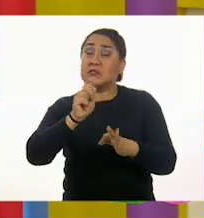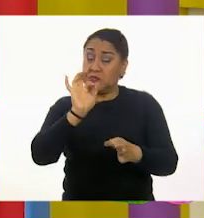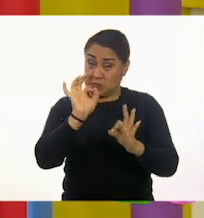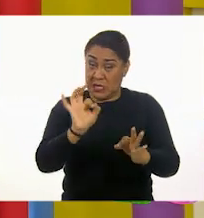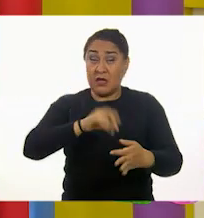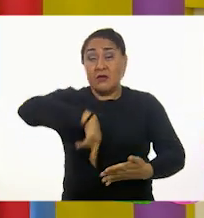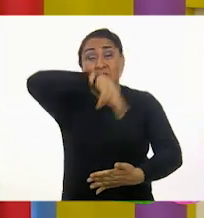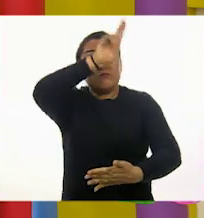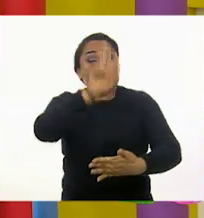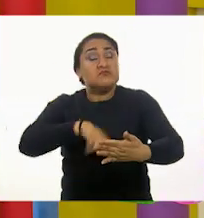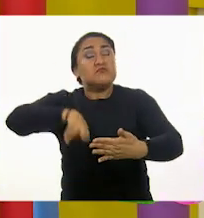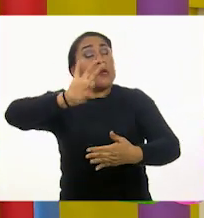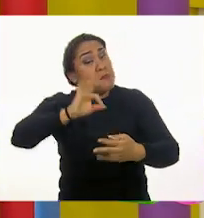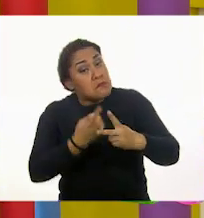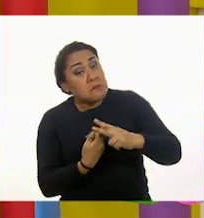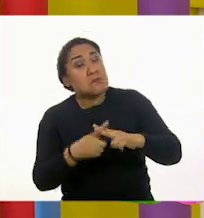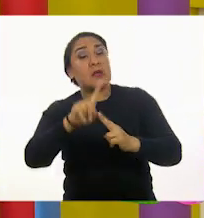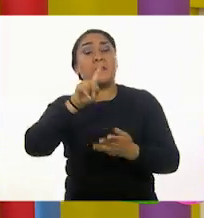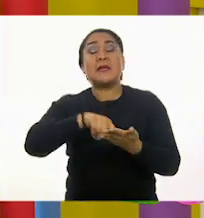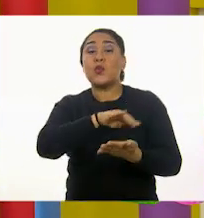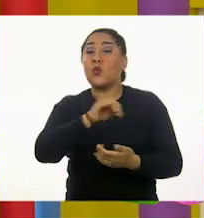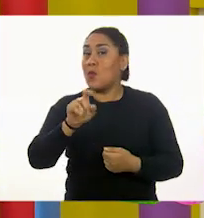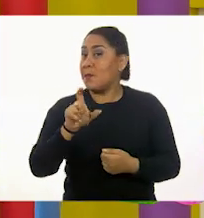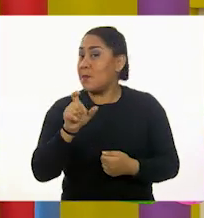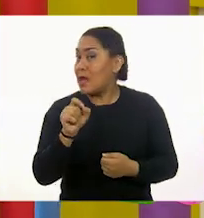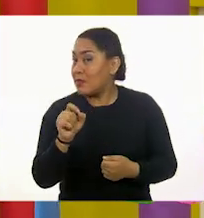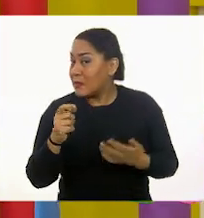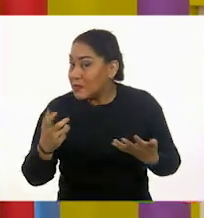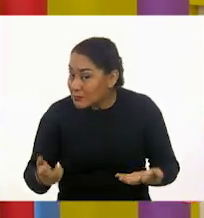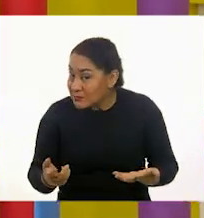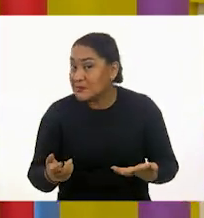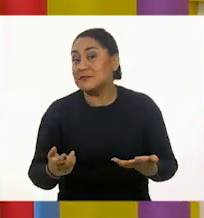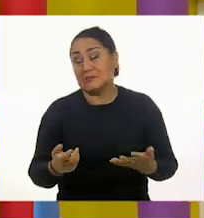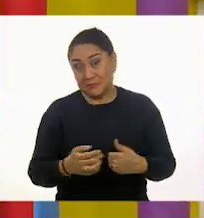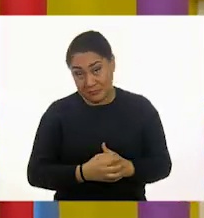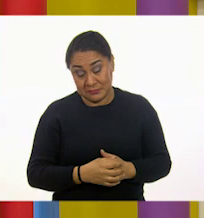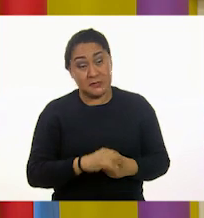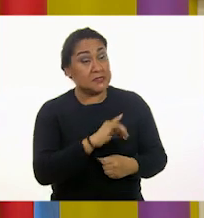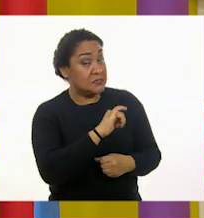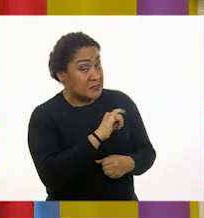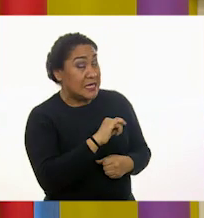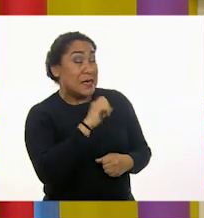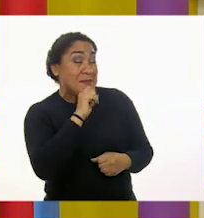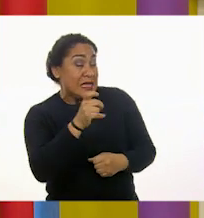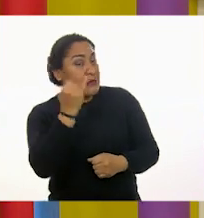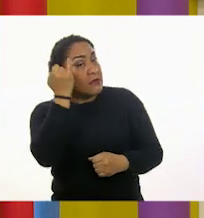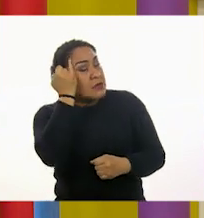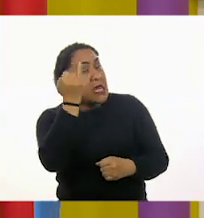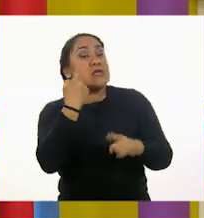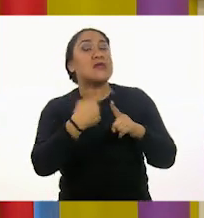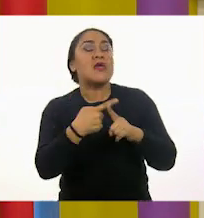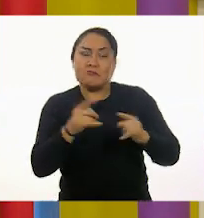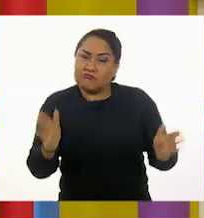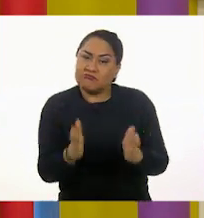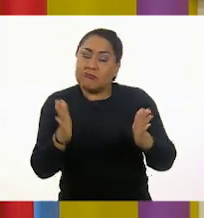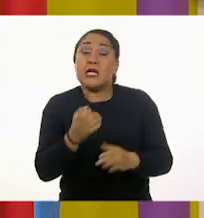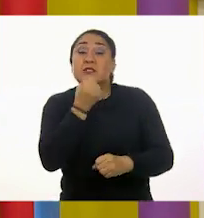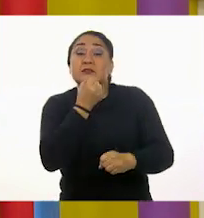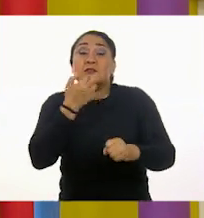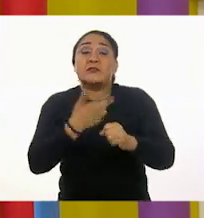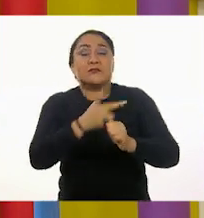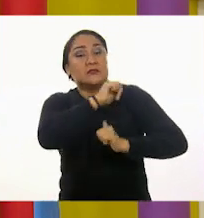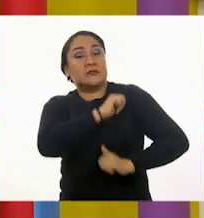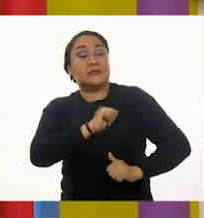nace en 1920. Y Así fue es. también uno de los grandes impulsores, fue el secretario